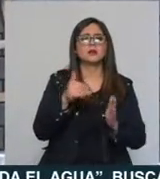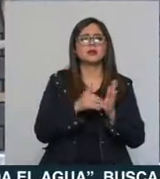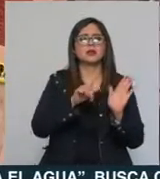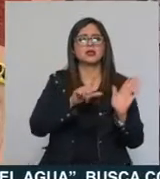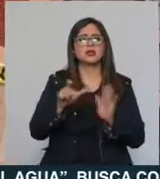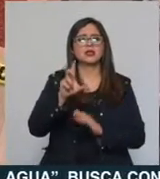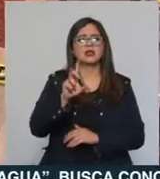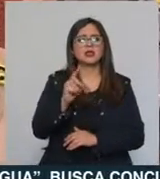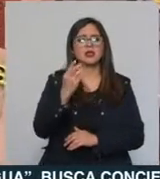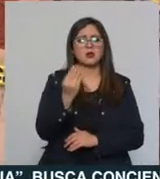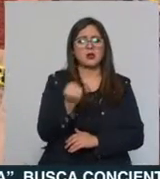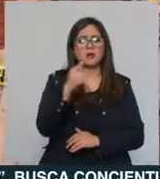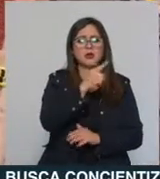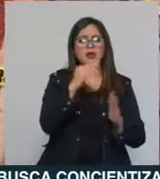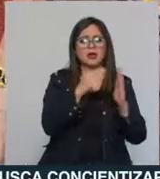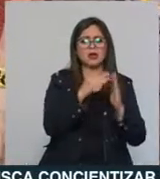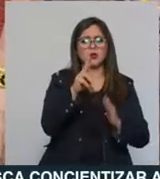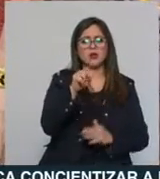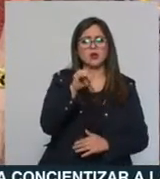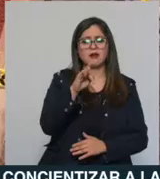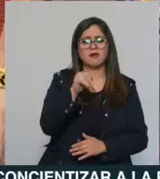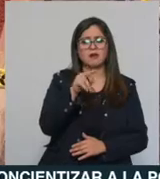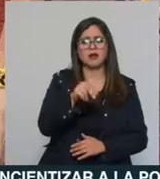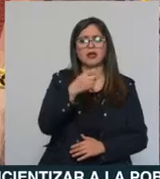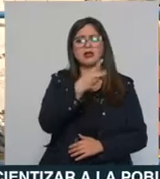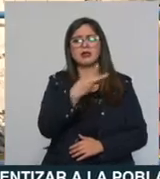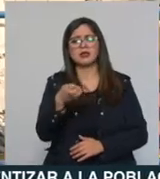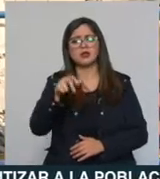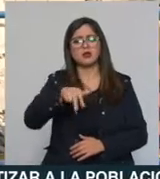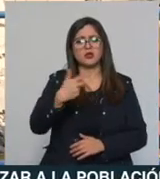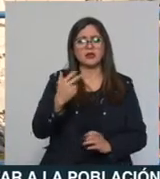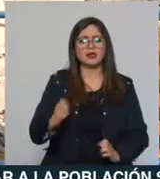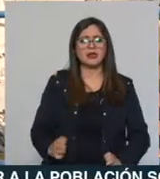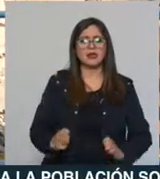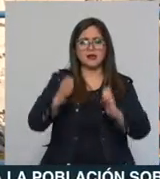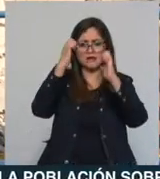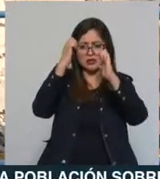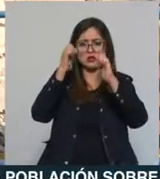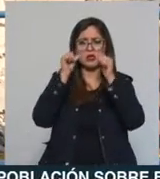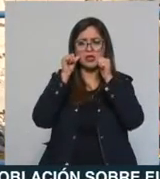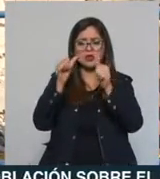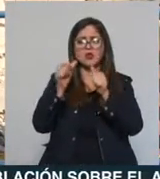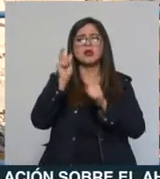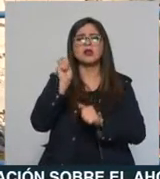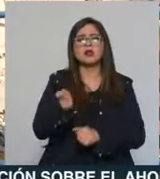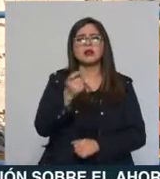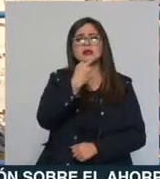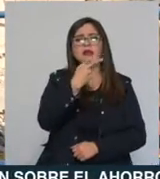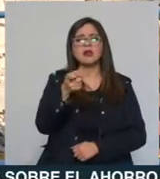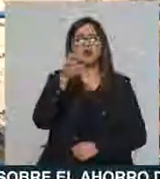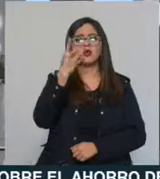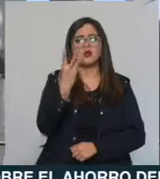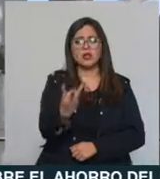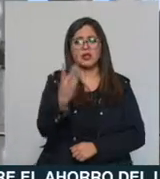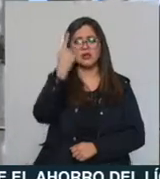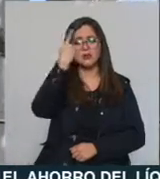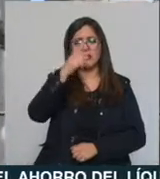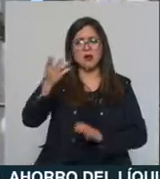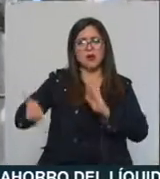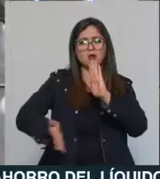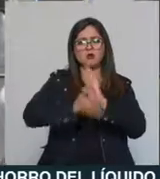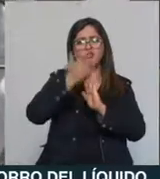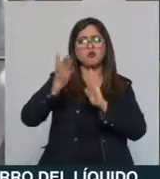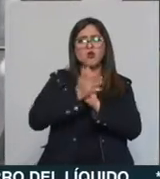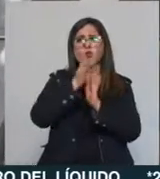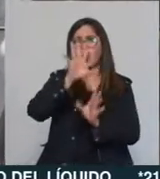11,739 viviendas unifamiliares, 313 edificios a intervenir, de los cuales 103 son para reconstrucción